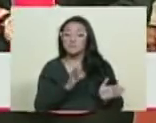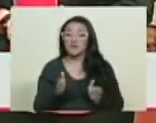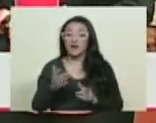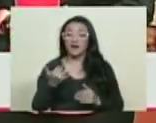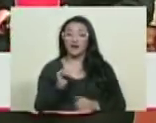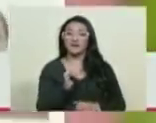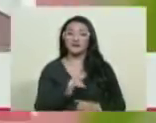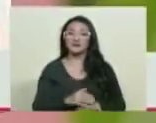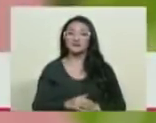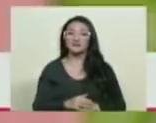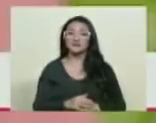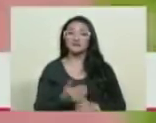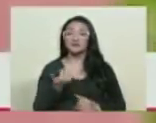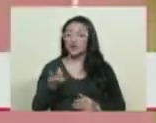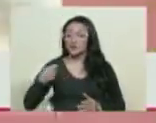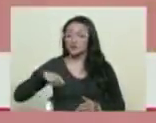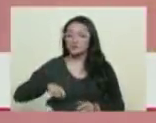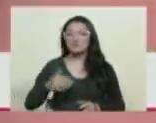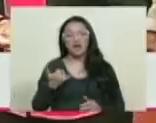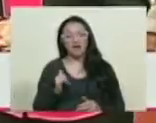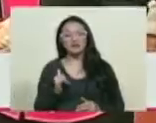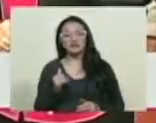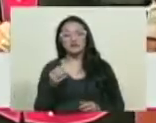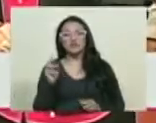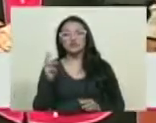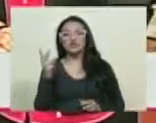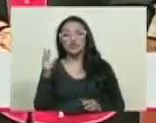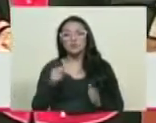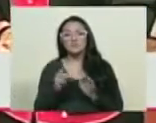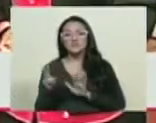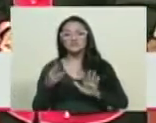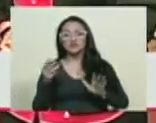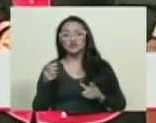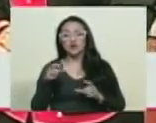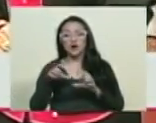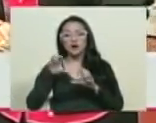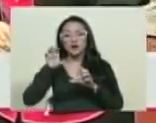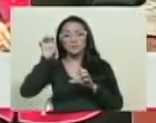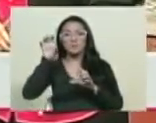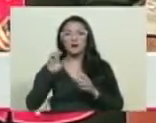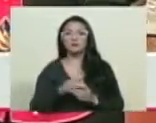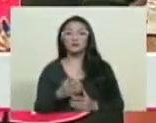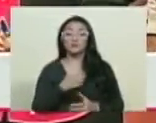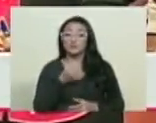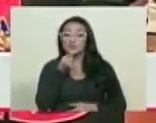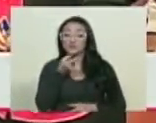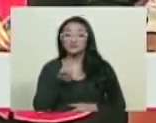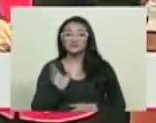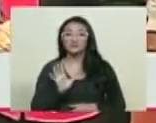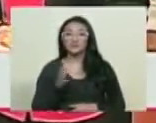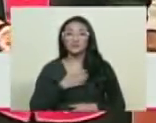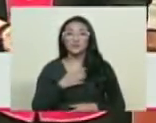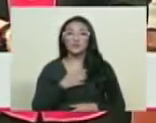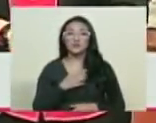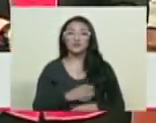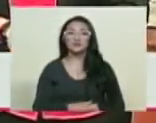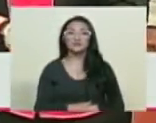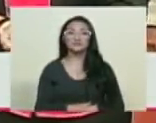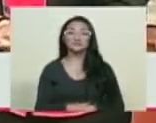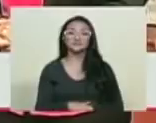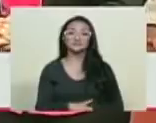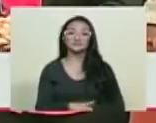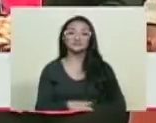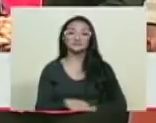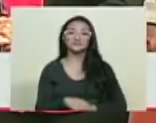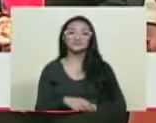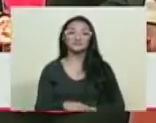tengo los recursos para el 2018 con carne de la patria pero no lo puedo decir no se me puede chipote ar como